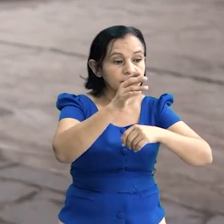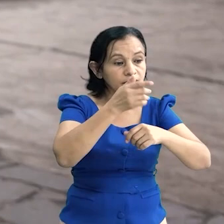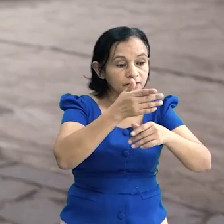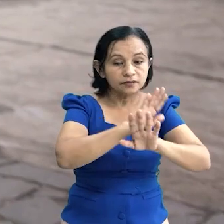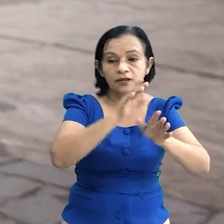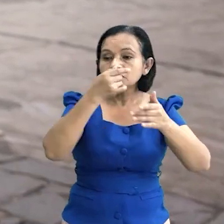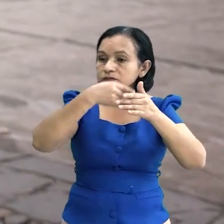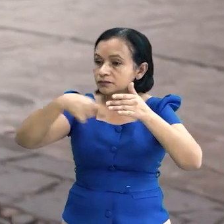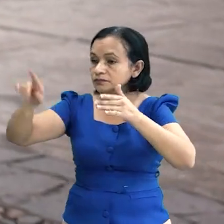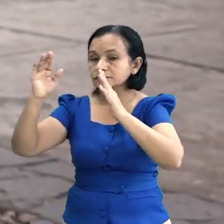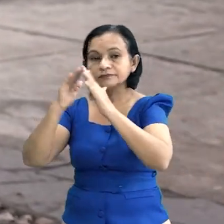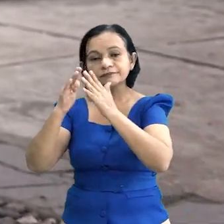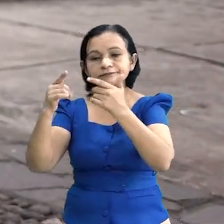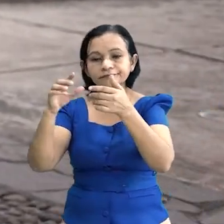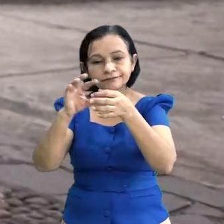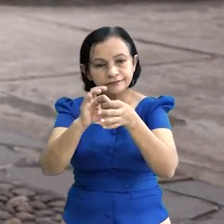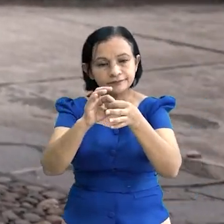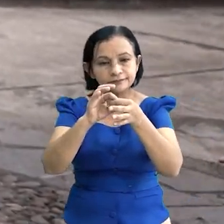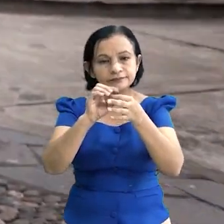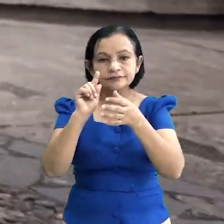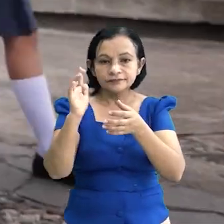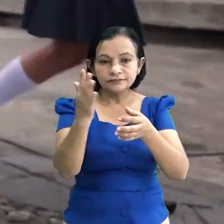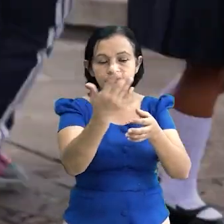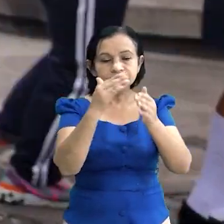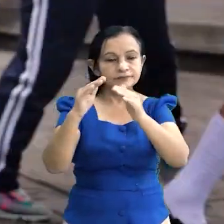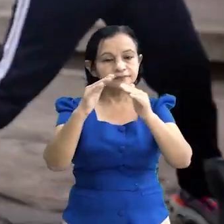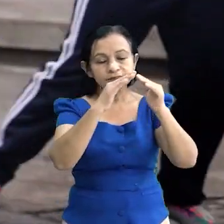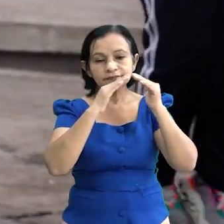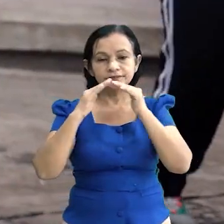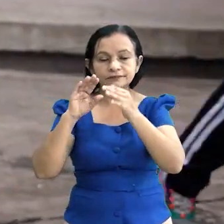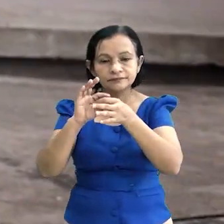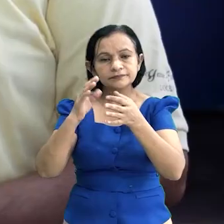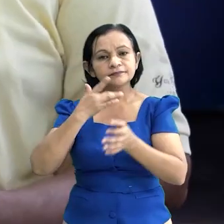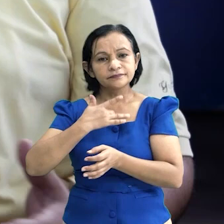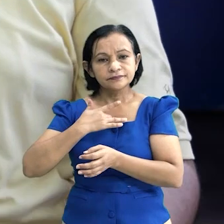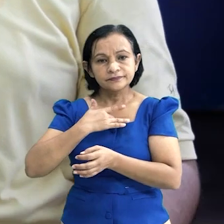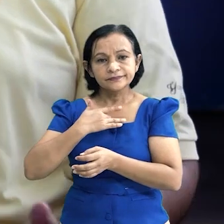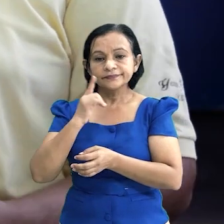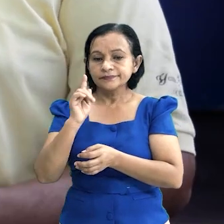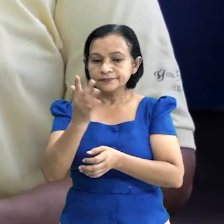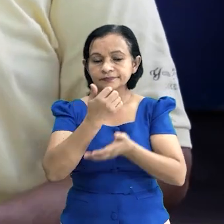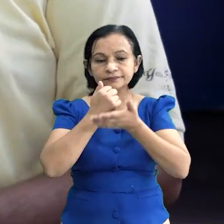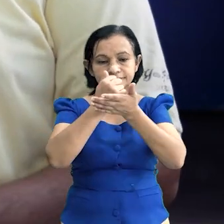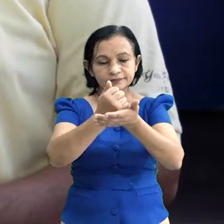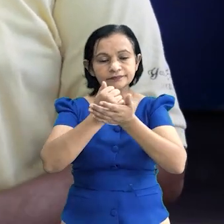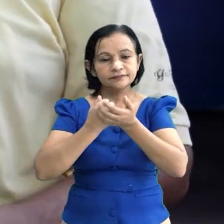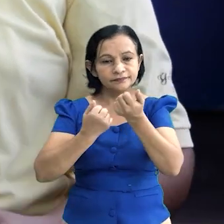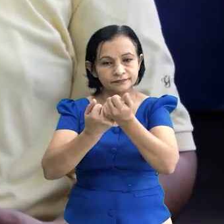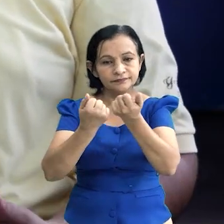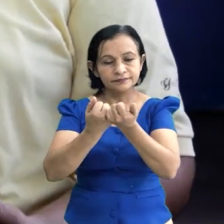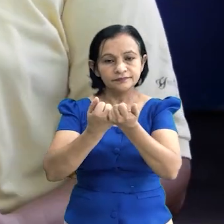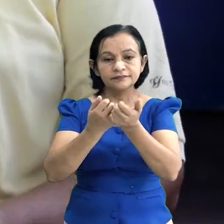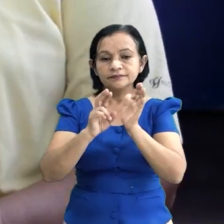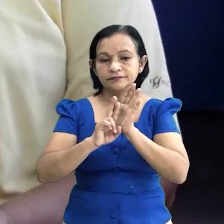estudiantes. Todo en conjunto, porque todos somos la comunidad, todos nos necesitamos y todos nos ayudamos y nos colaboramos para